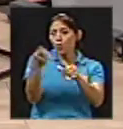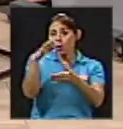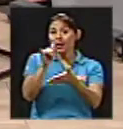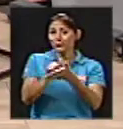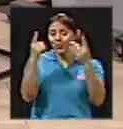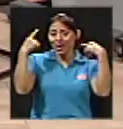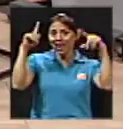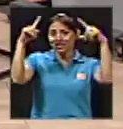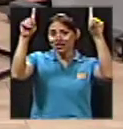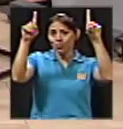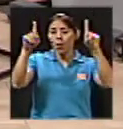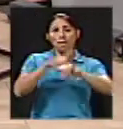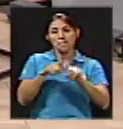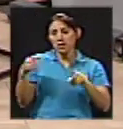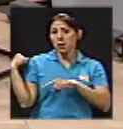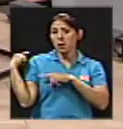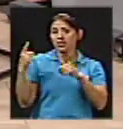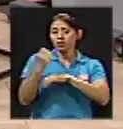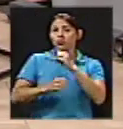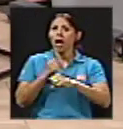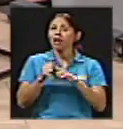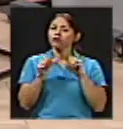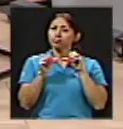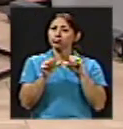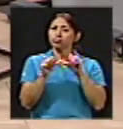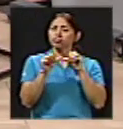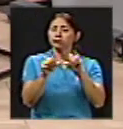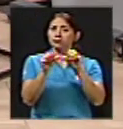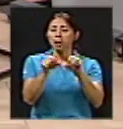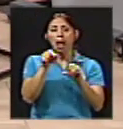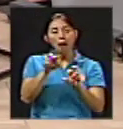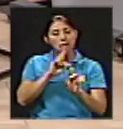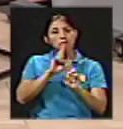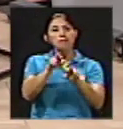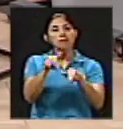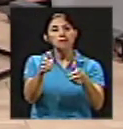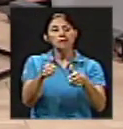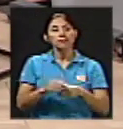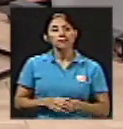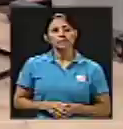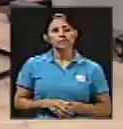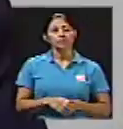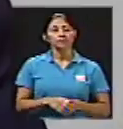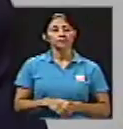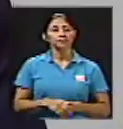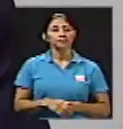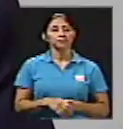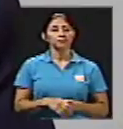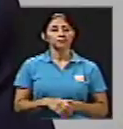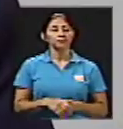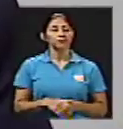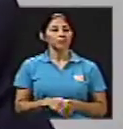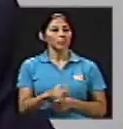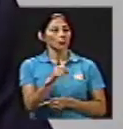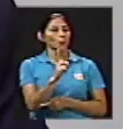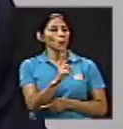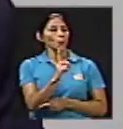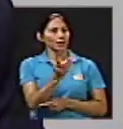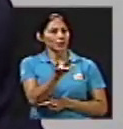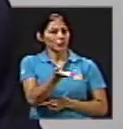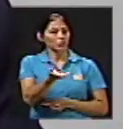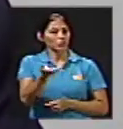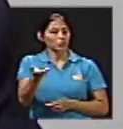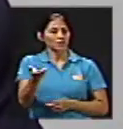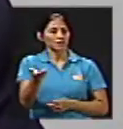más o menos consistente durante estos años, pues ha venido dando resultados. Una de las cosas que